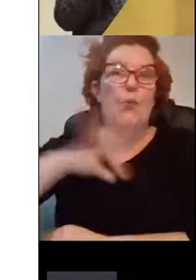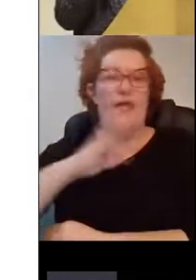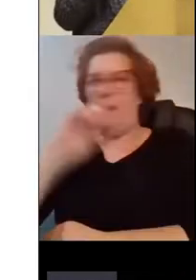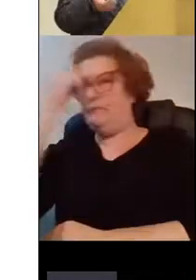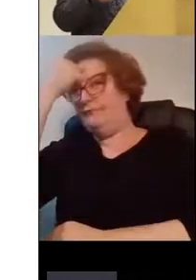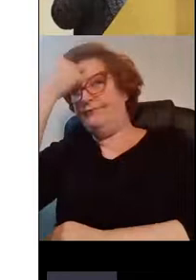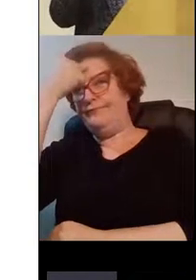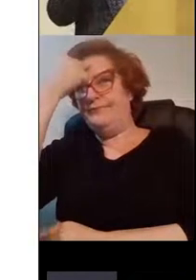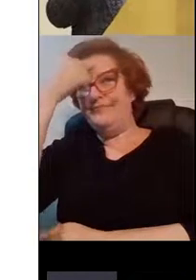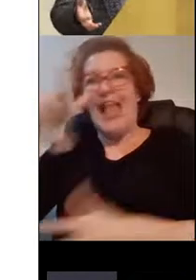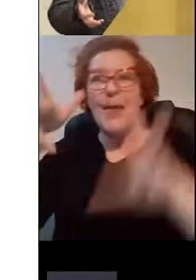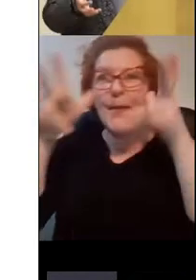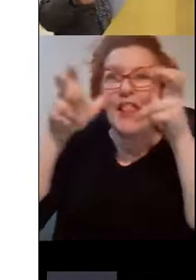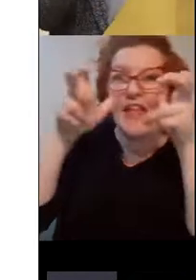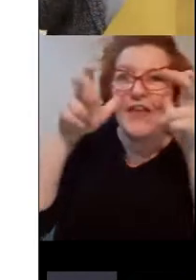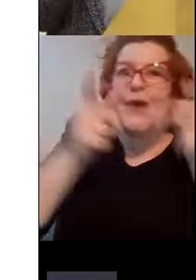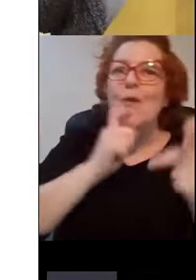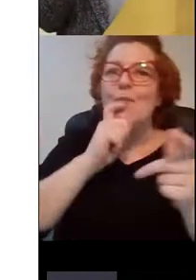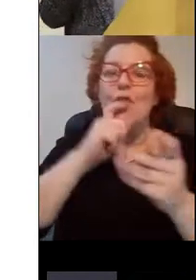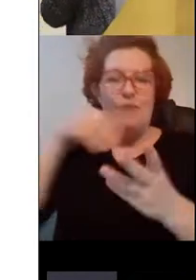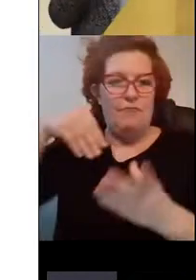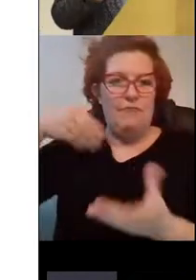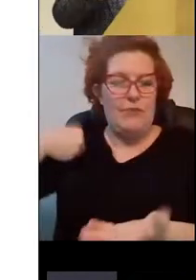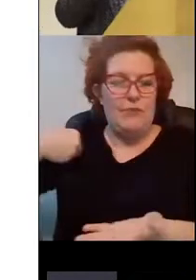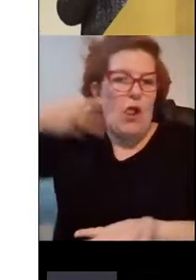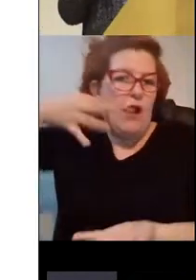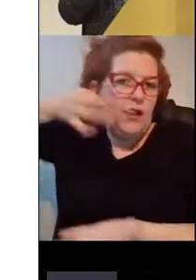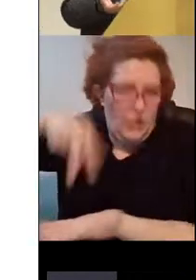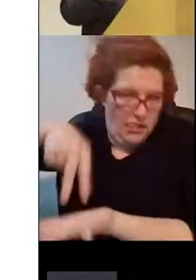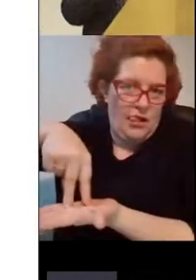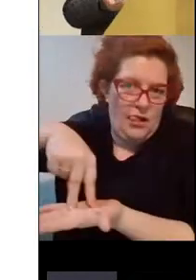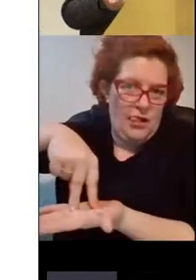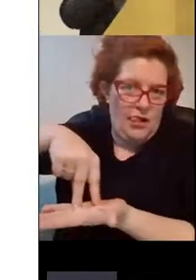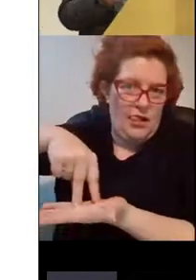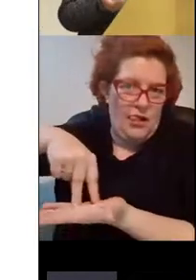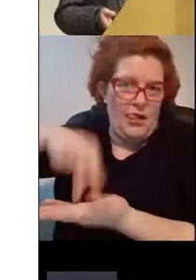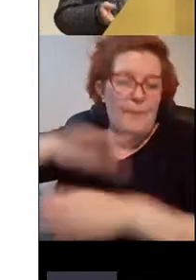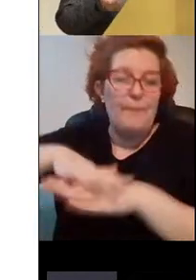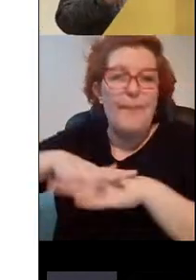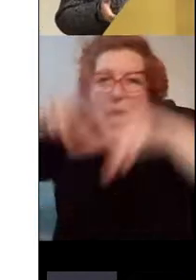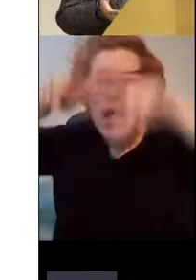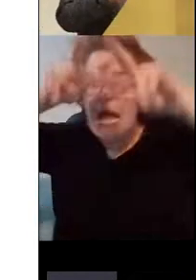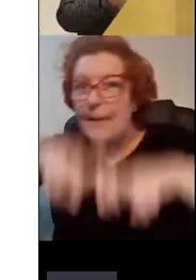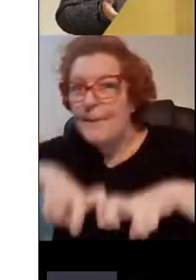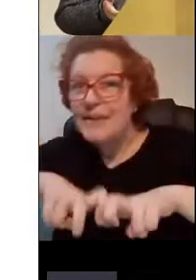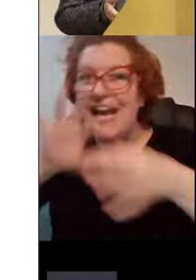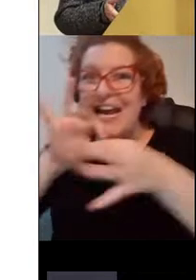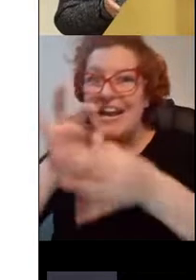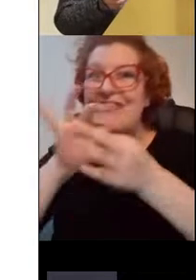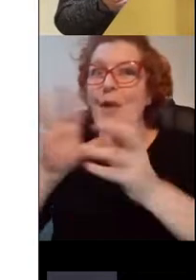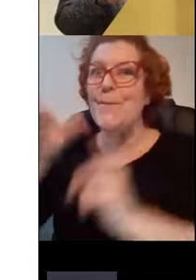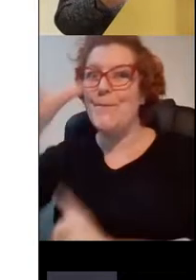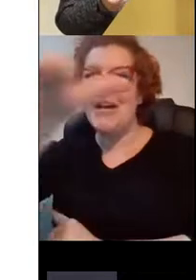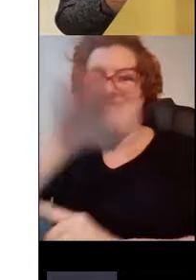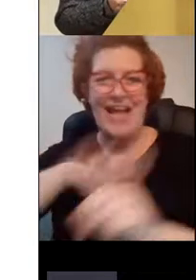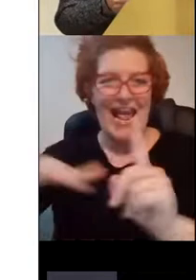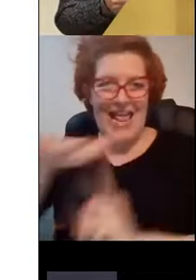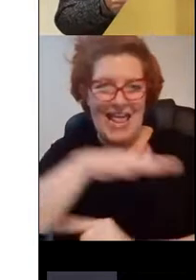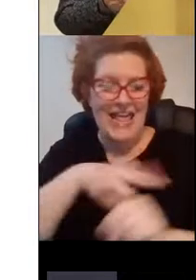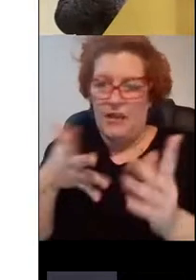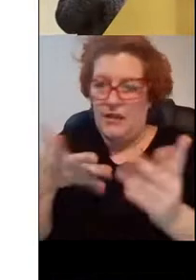y percibidas desde lo geográfico, y que para abordar cualquier investigación relacionada con el paisaje es